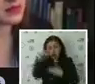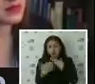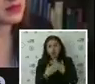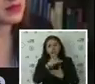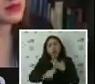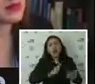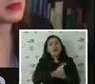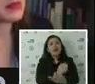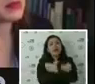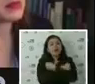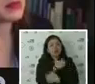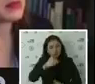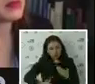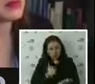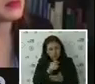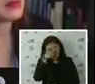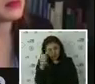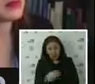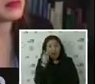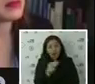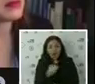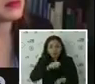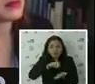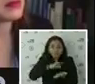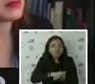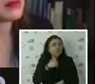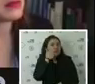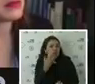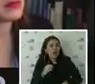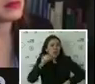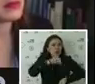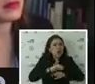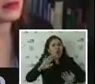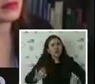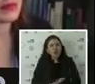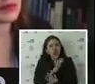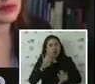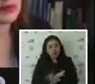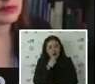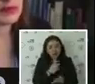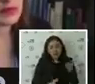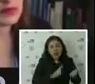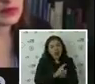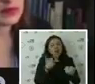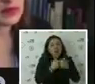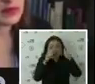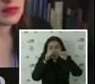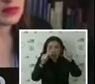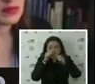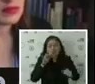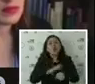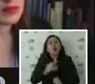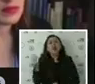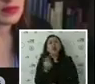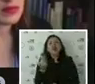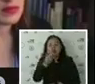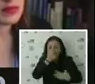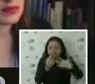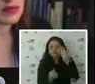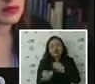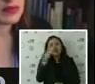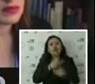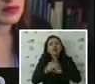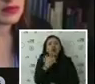de Educación de la Ciudad de México, la cual se pretende actualizar esta ley atendiendo las necesidades de todas y